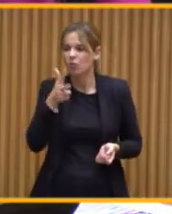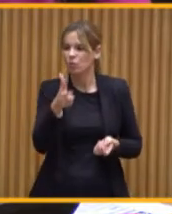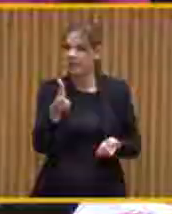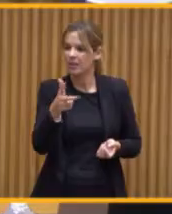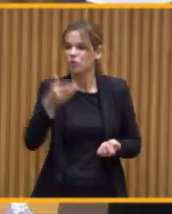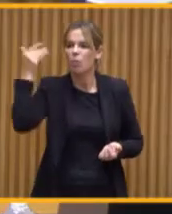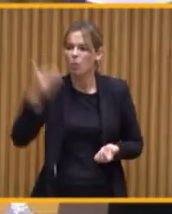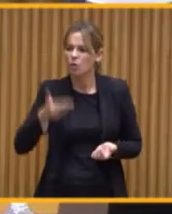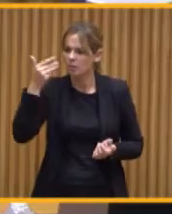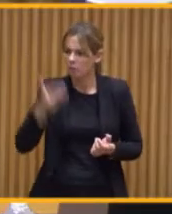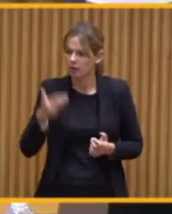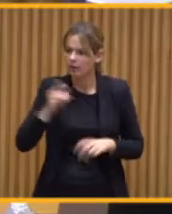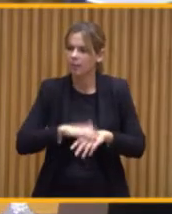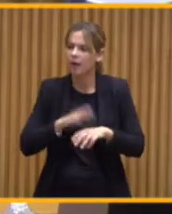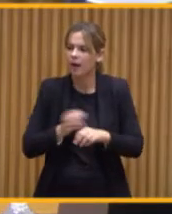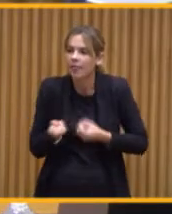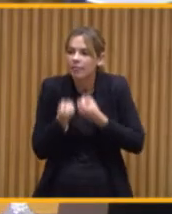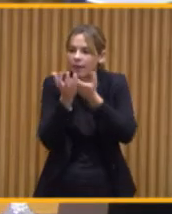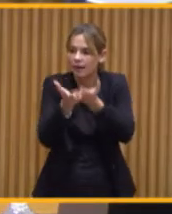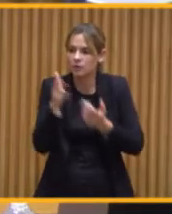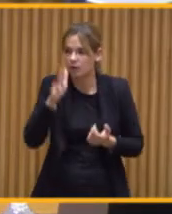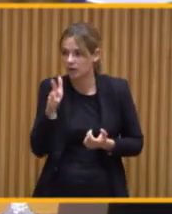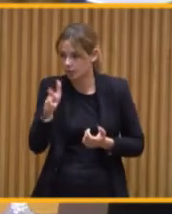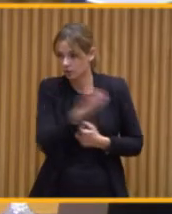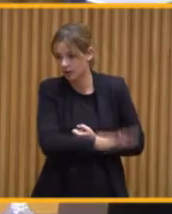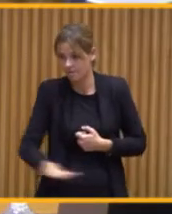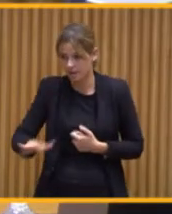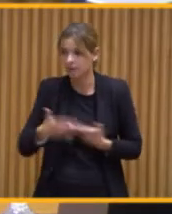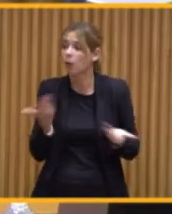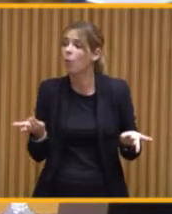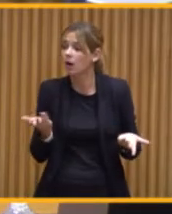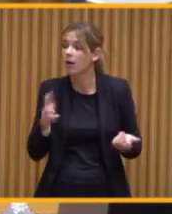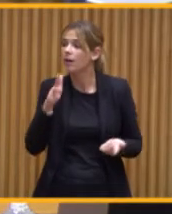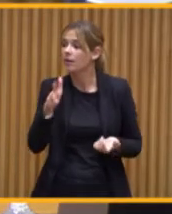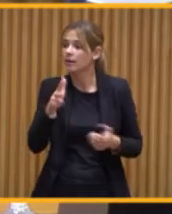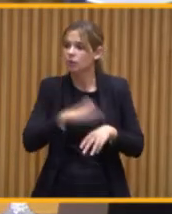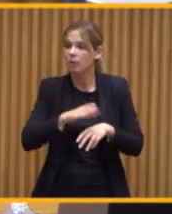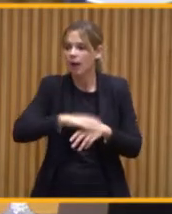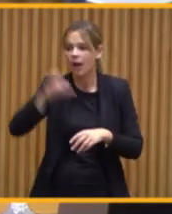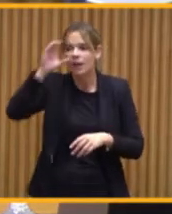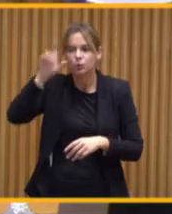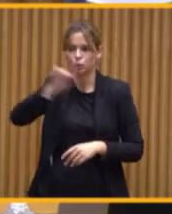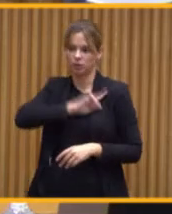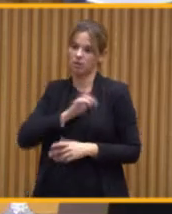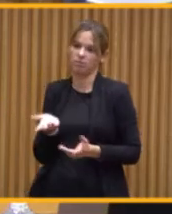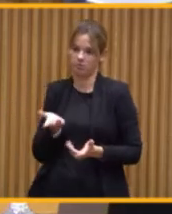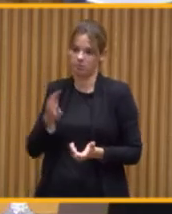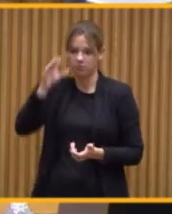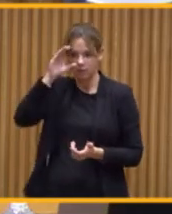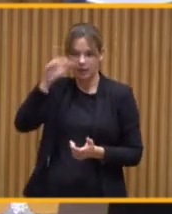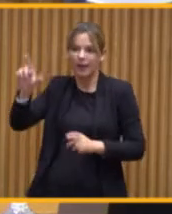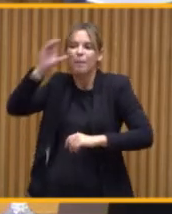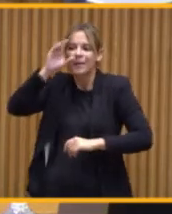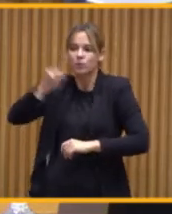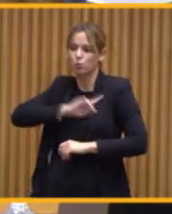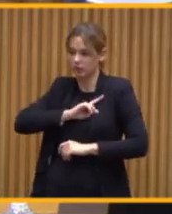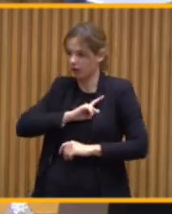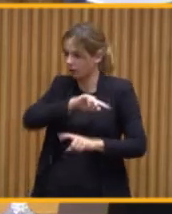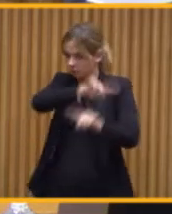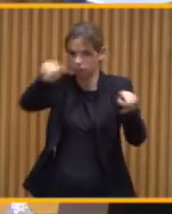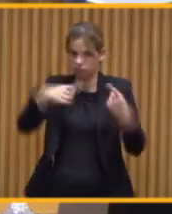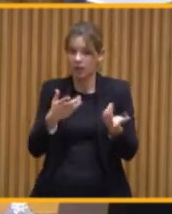importante dentro de la declaración de derechos de la infancia y es el derecho a ser escuchadas ya ser escuchados y ese derecho